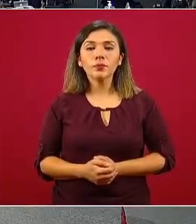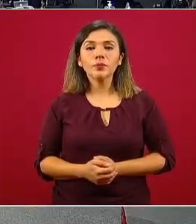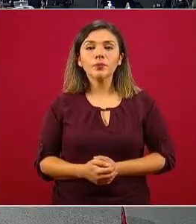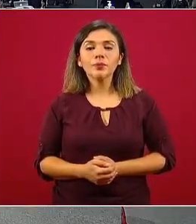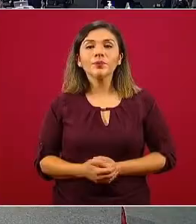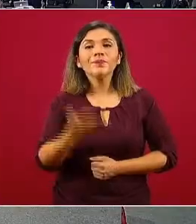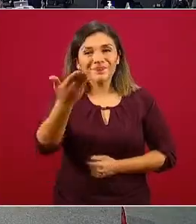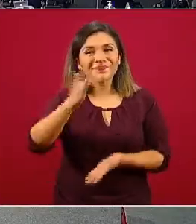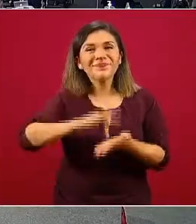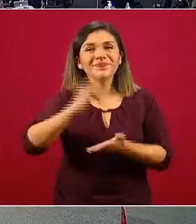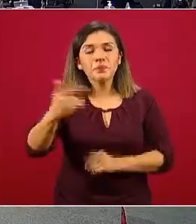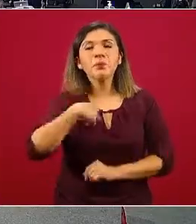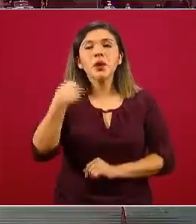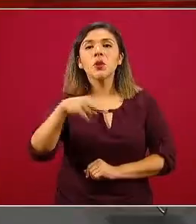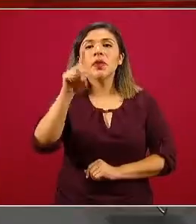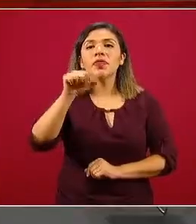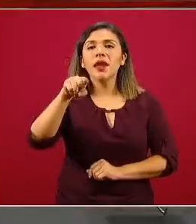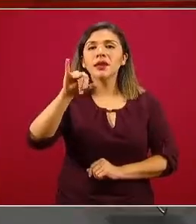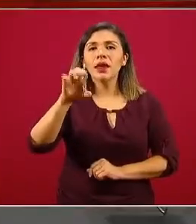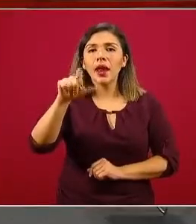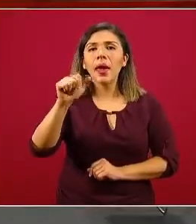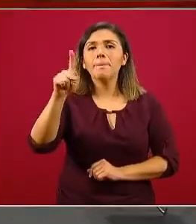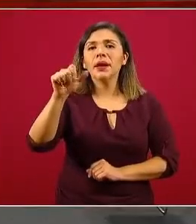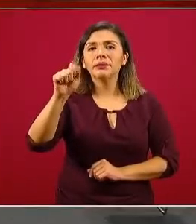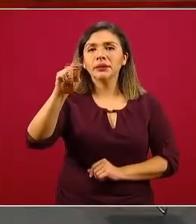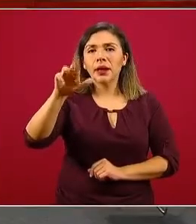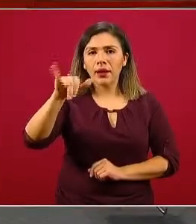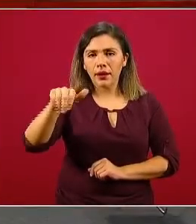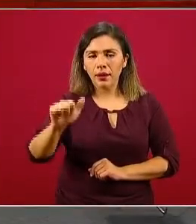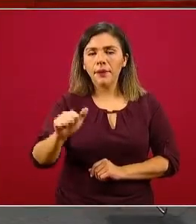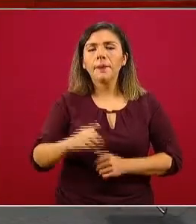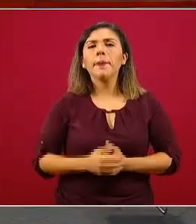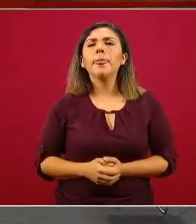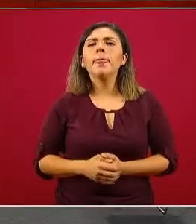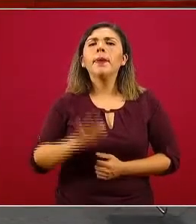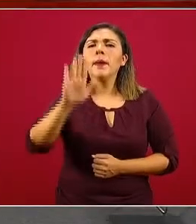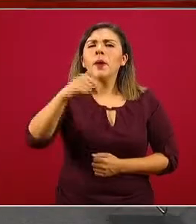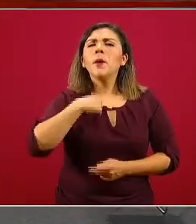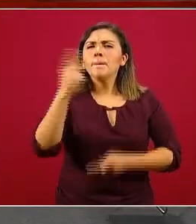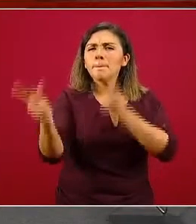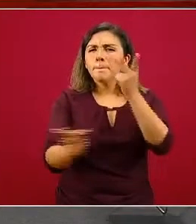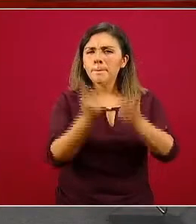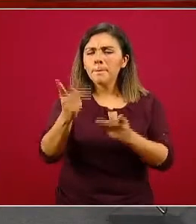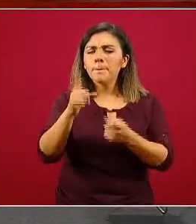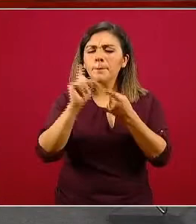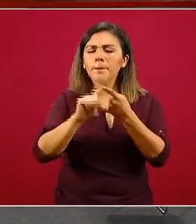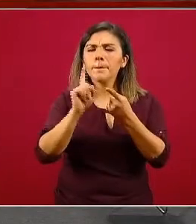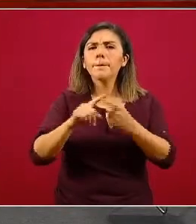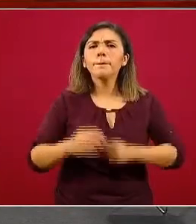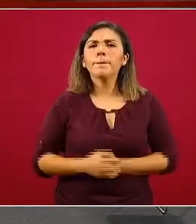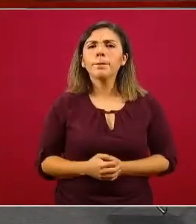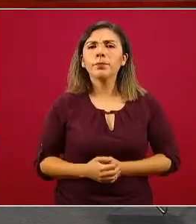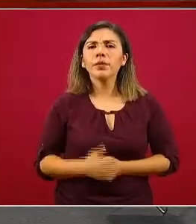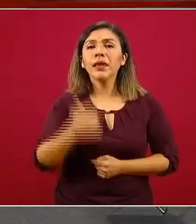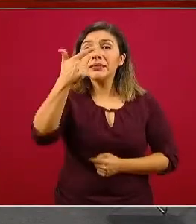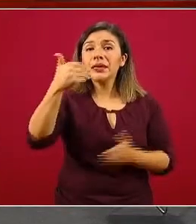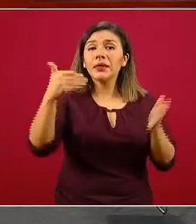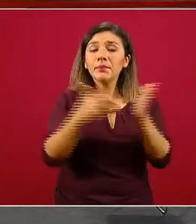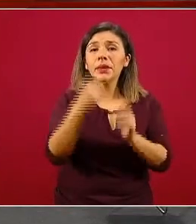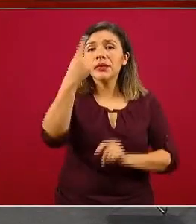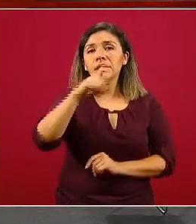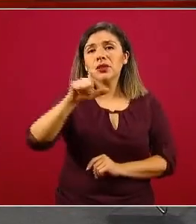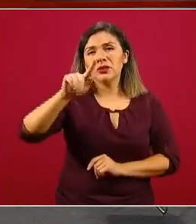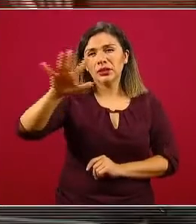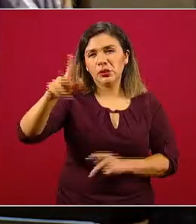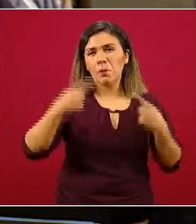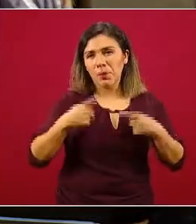Gracias, doctor. Daniela Pastrana, de Pie de Página. Tengo un par de preguntas. Una es, de estos